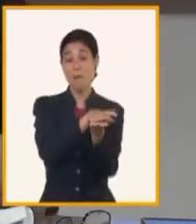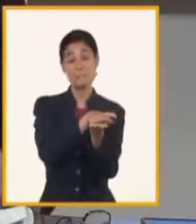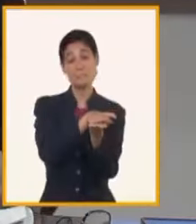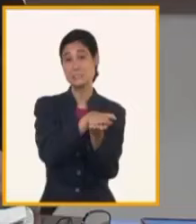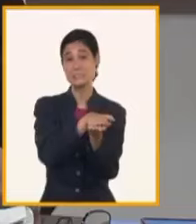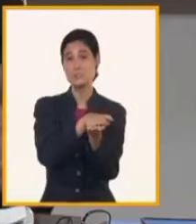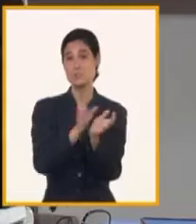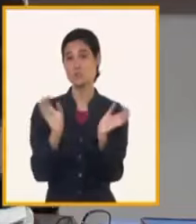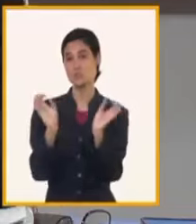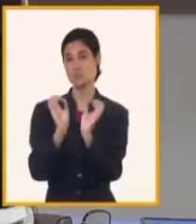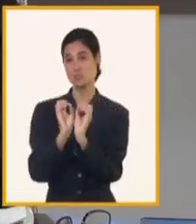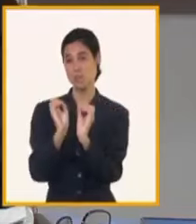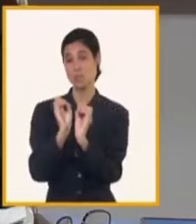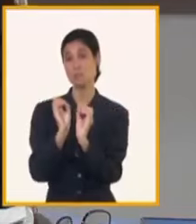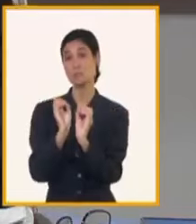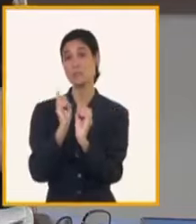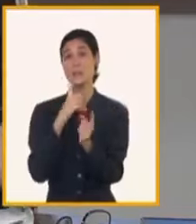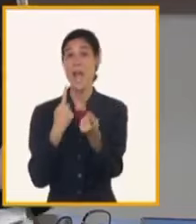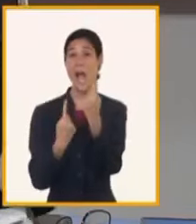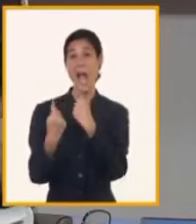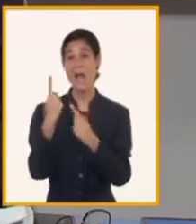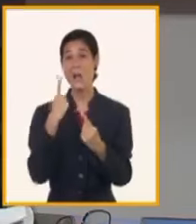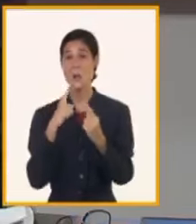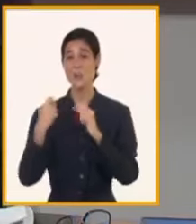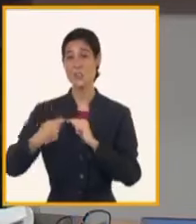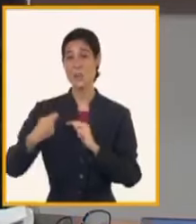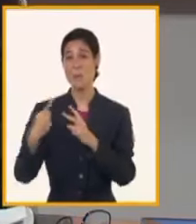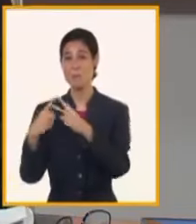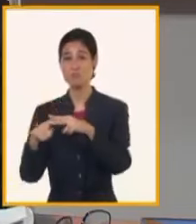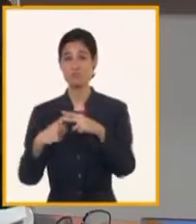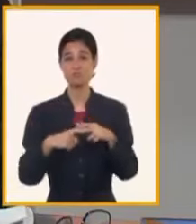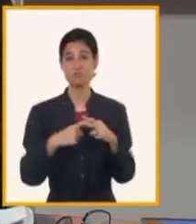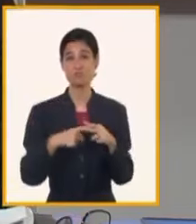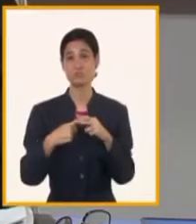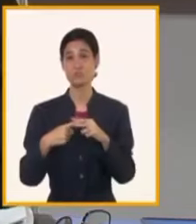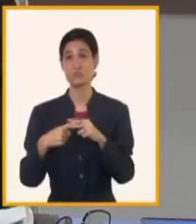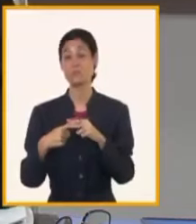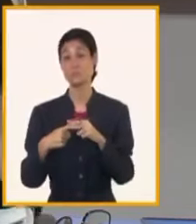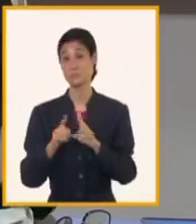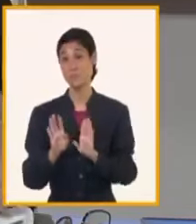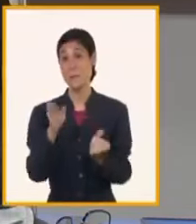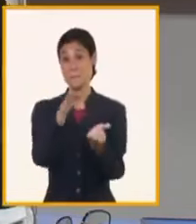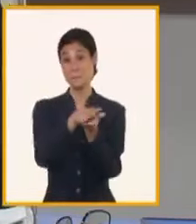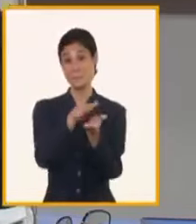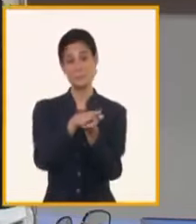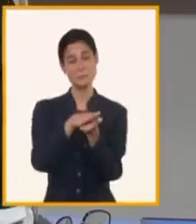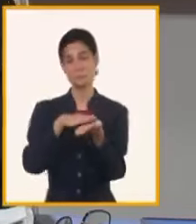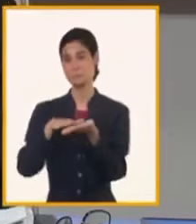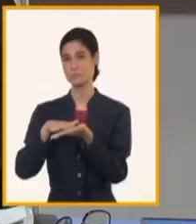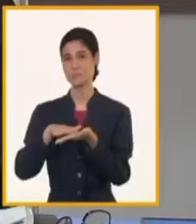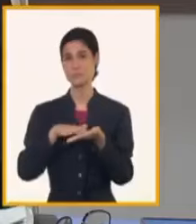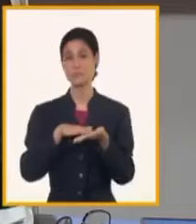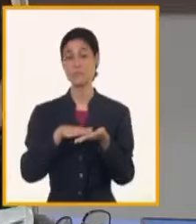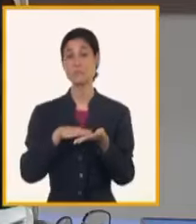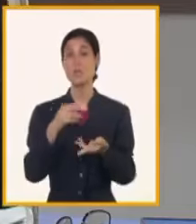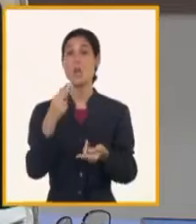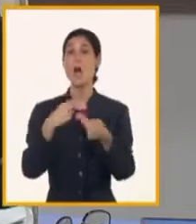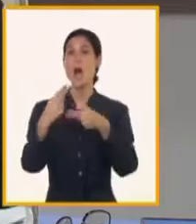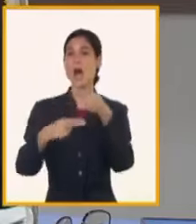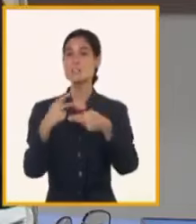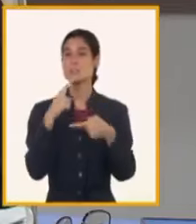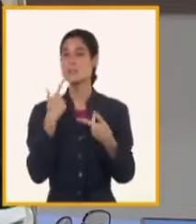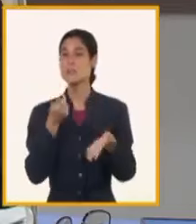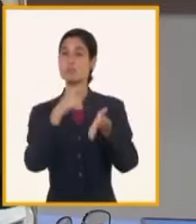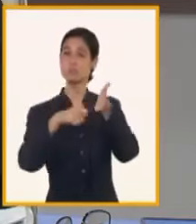reserva de generación nosotros podíamos dar mantenimiento Sin dar afectación al servicio eléctrico y se planificó esa carga de mantenimiento que